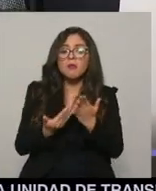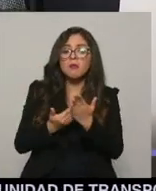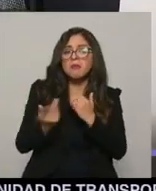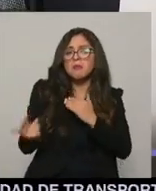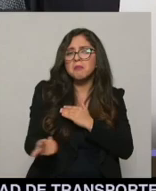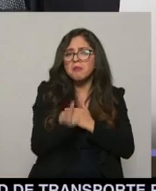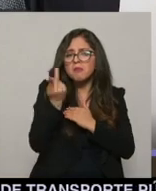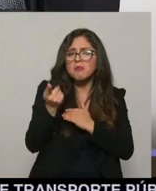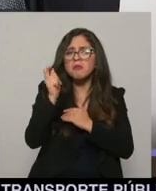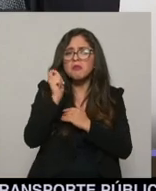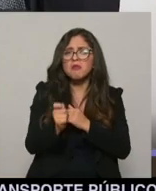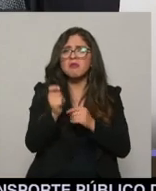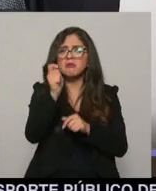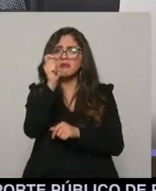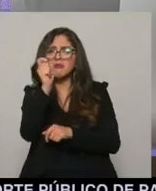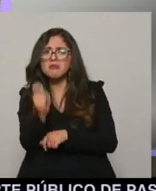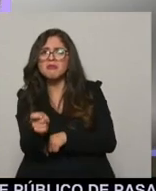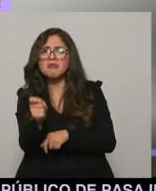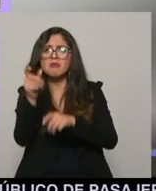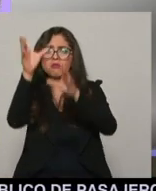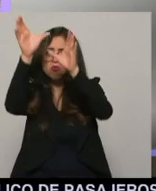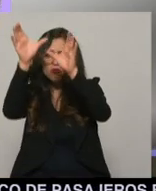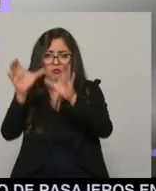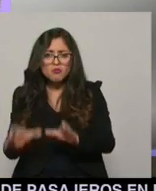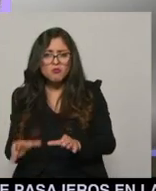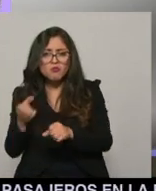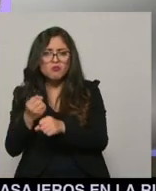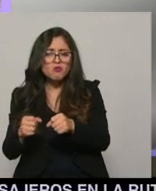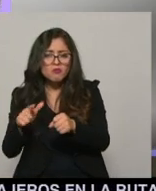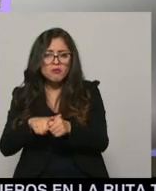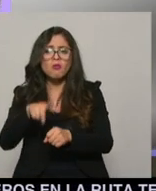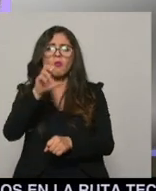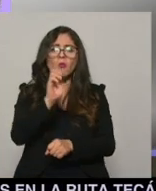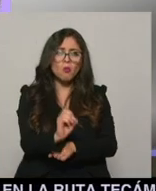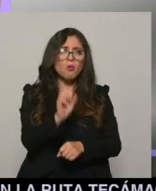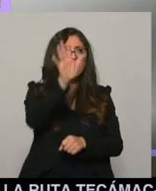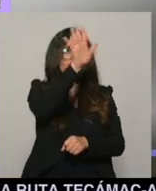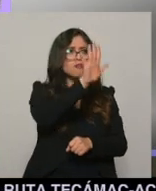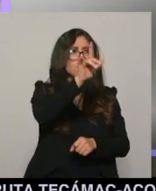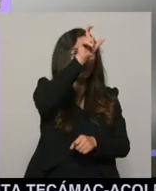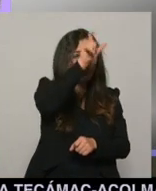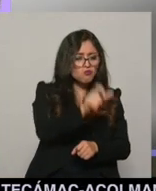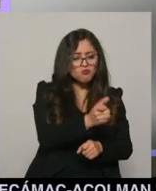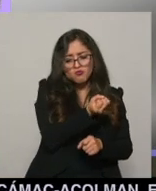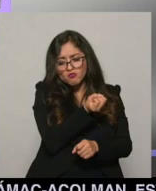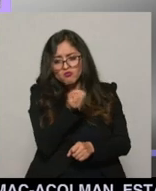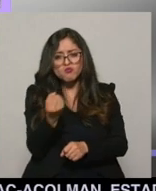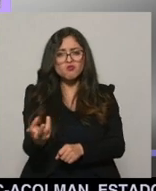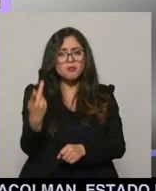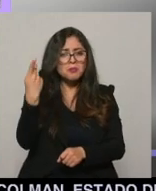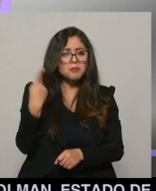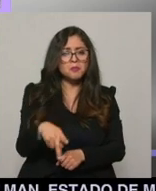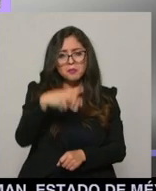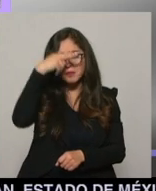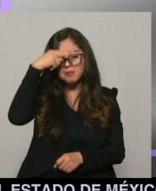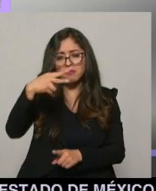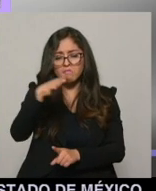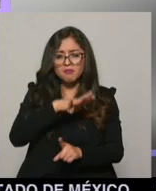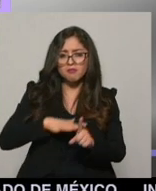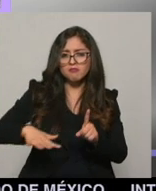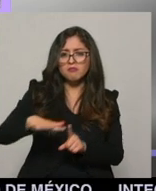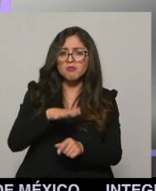el significado a los monumentos? ¿La sociedad? ¿O son los monumentos los que les da el significado o esa pertenencia a la sociedad,